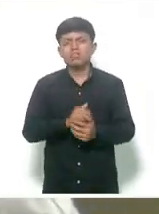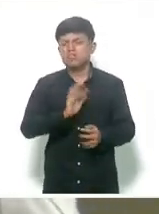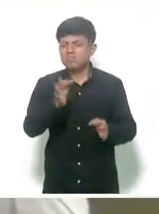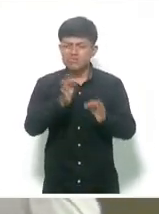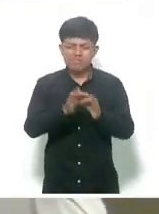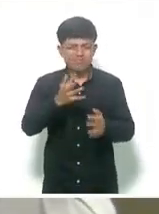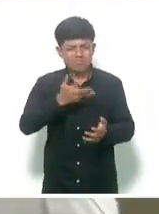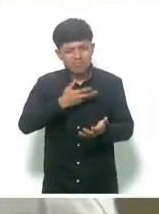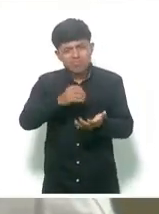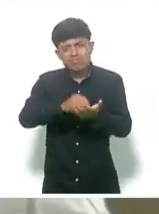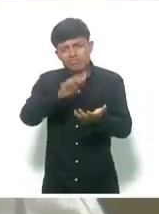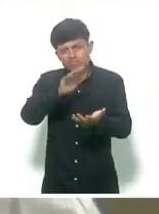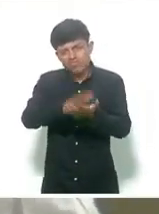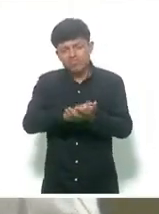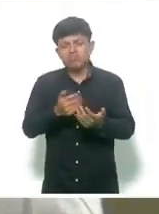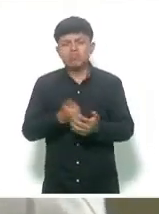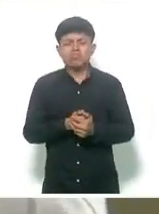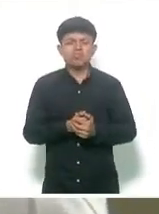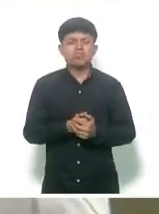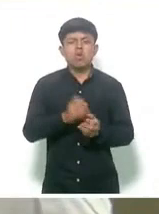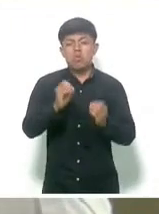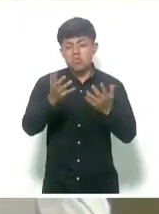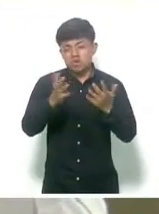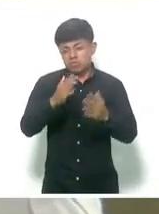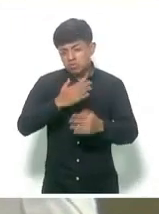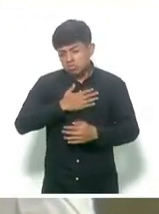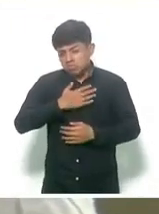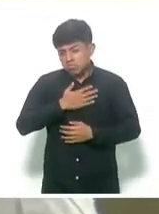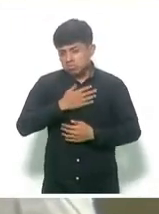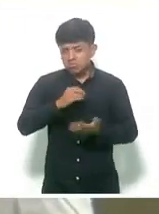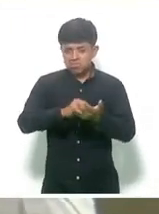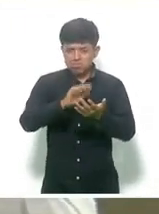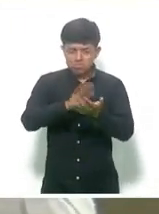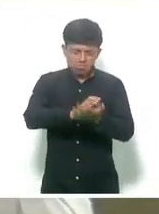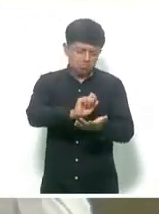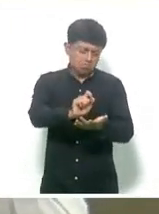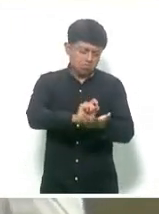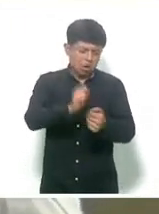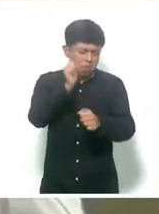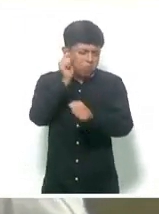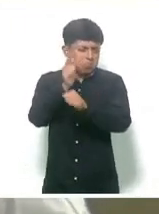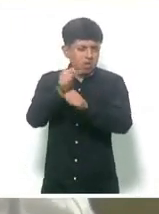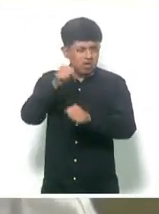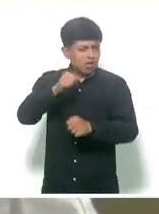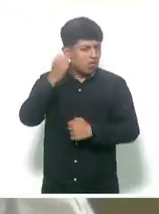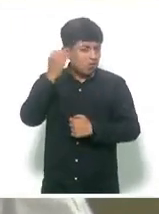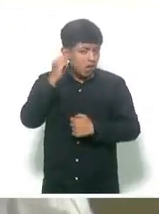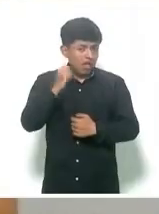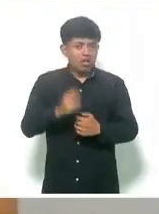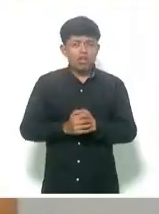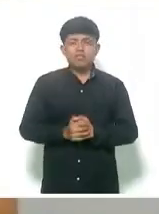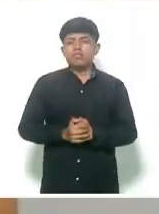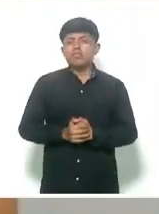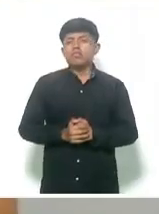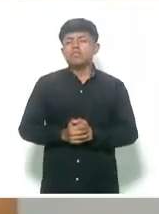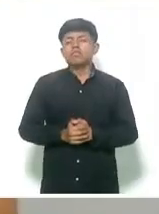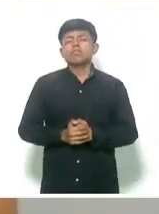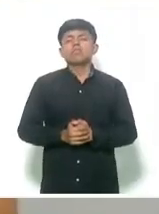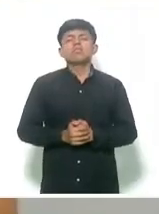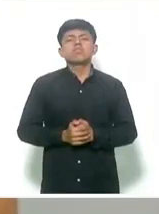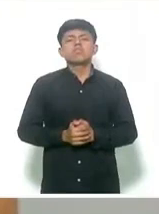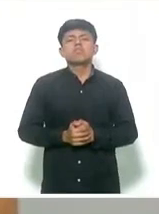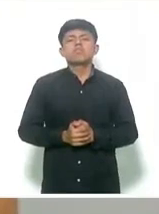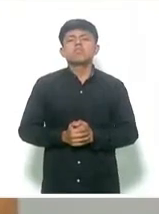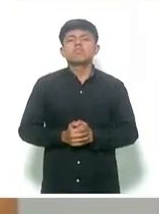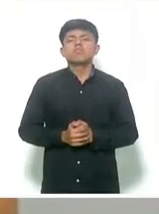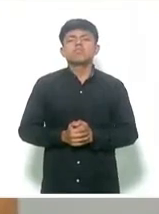tenía o bueno a lo menos servidor tenene unos datos de que en Oaxaca y solamente en la ciudad